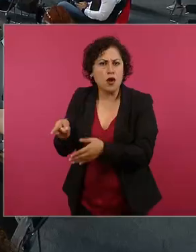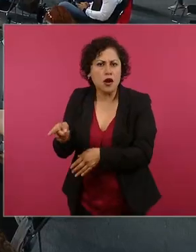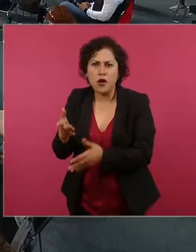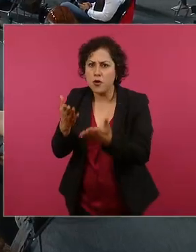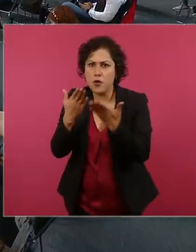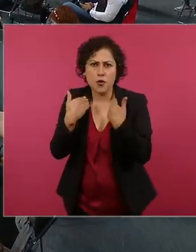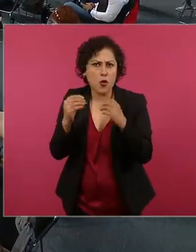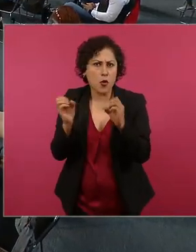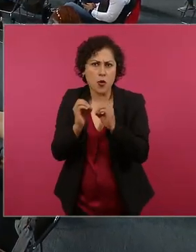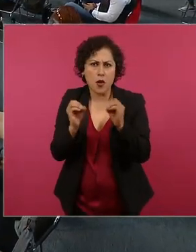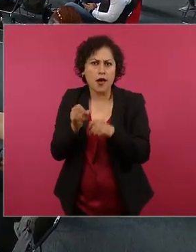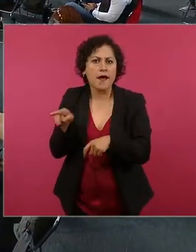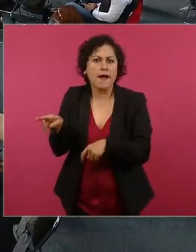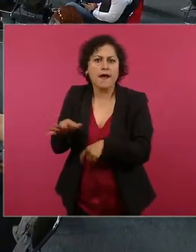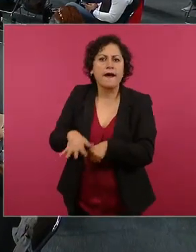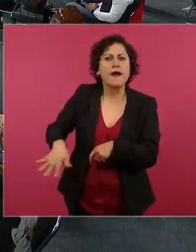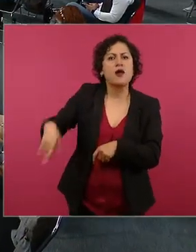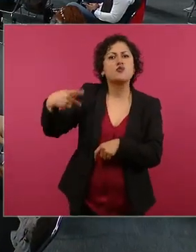que